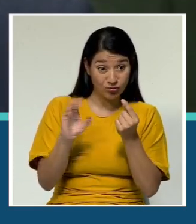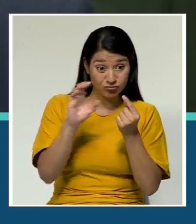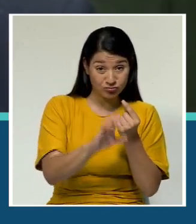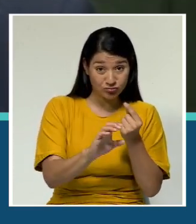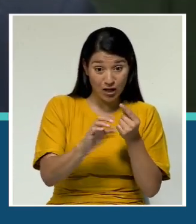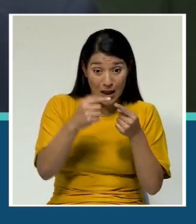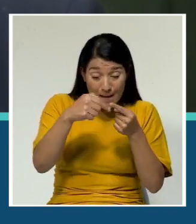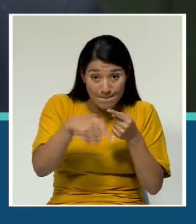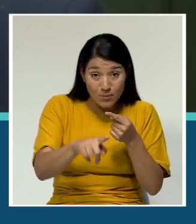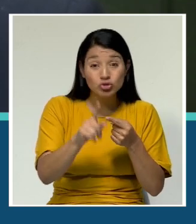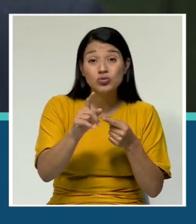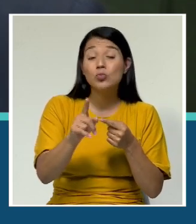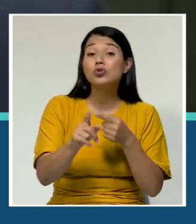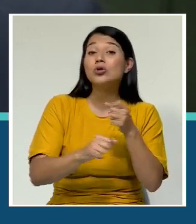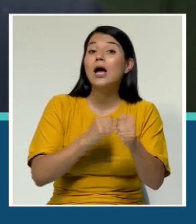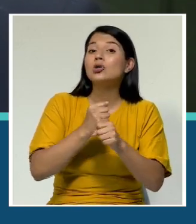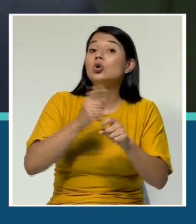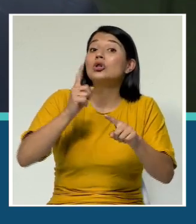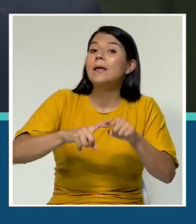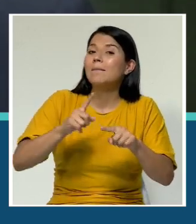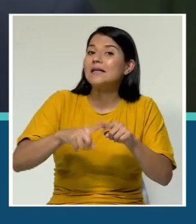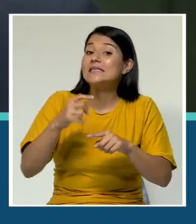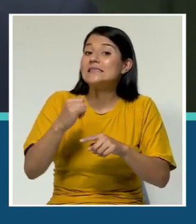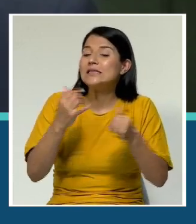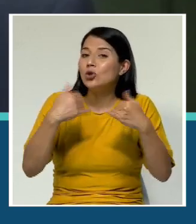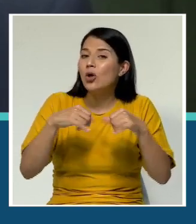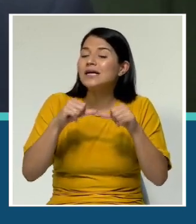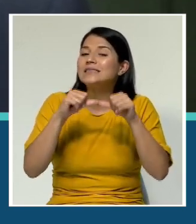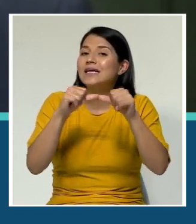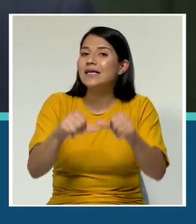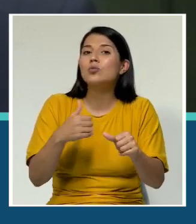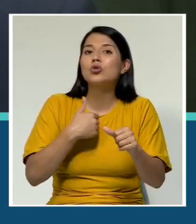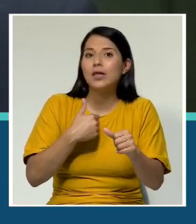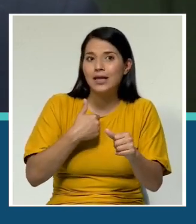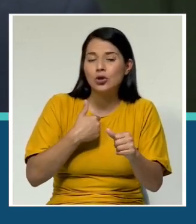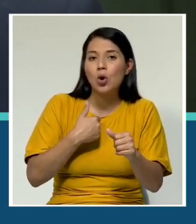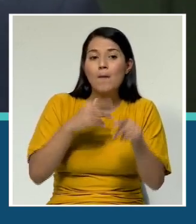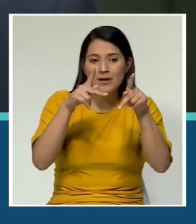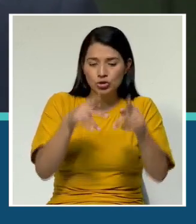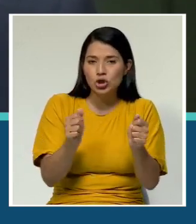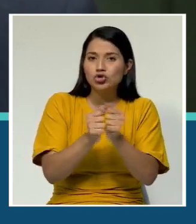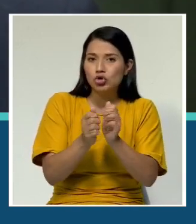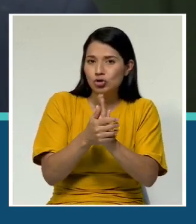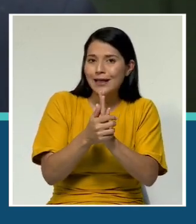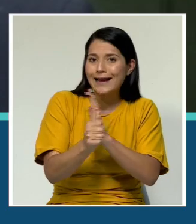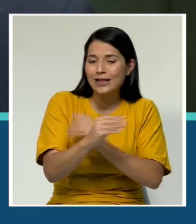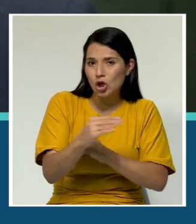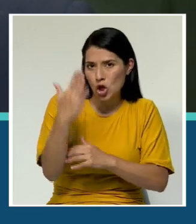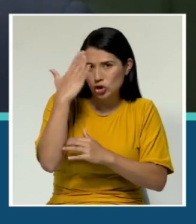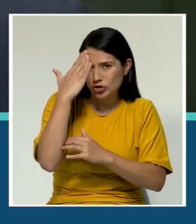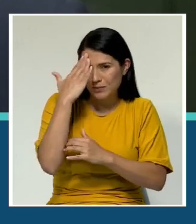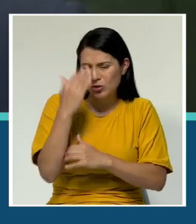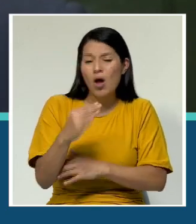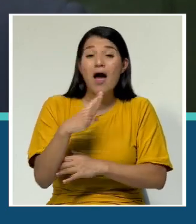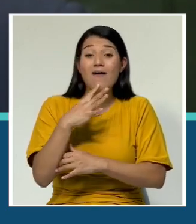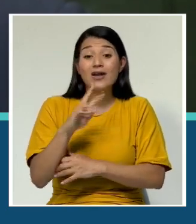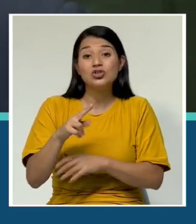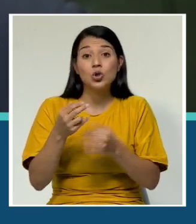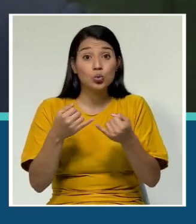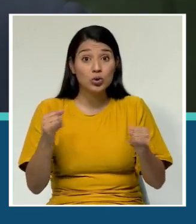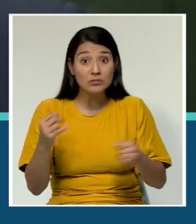estudiantes van a salir egresados con mucho conocimiento. Y en la medida en que lo haga mal, le haremos un gran daño a este país.